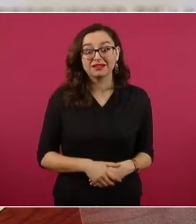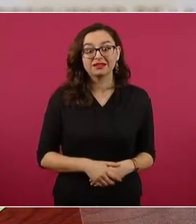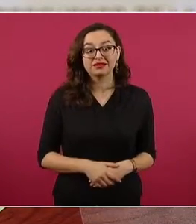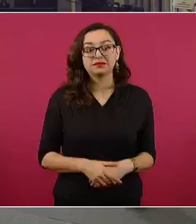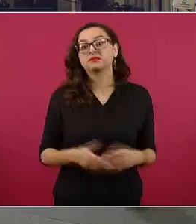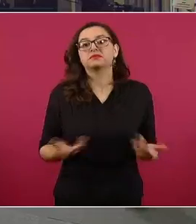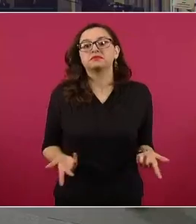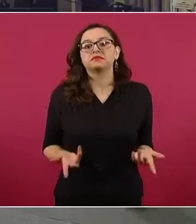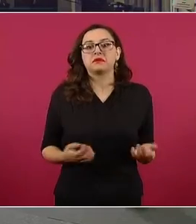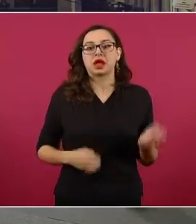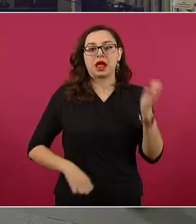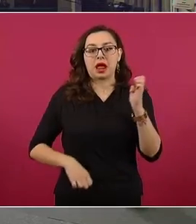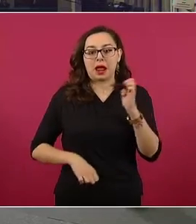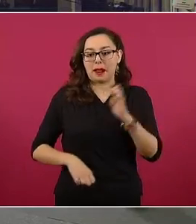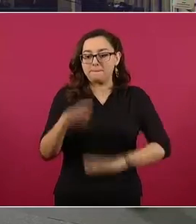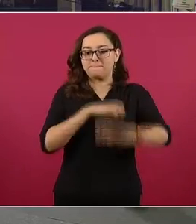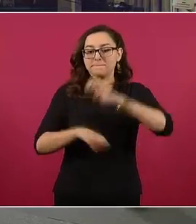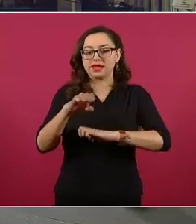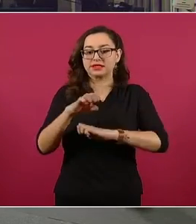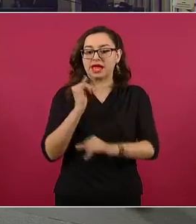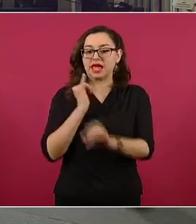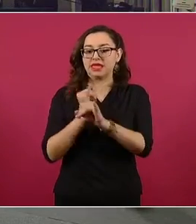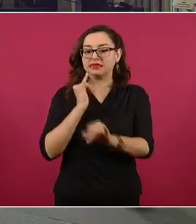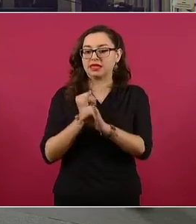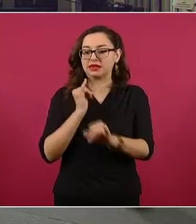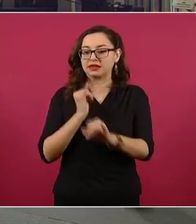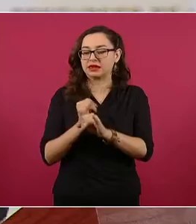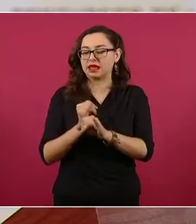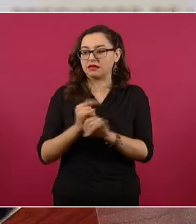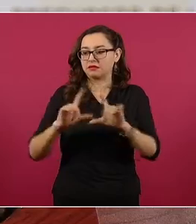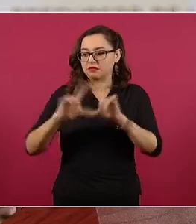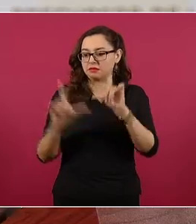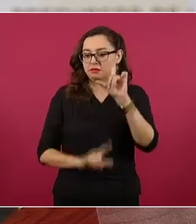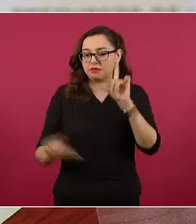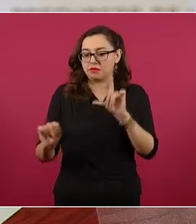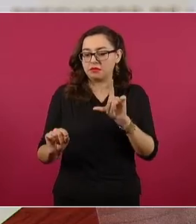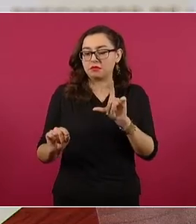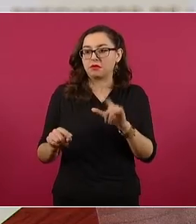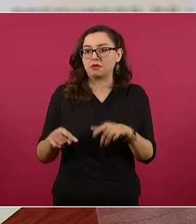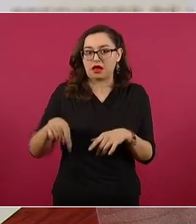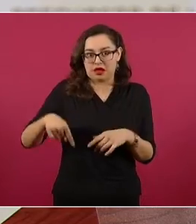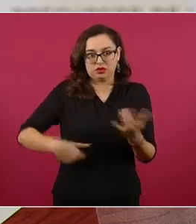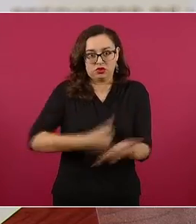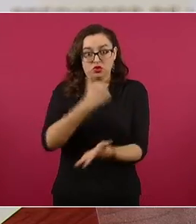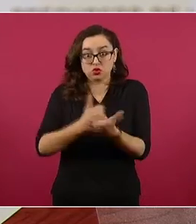no puede dar servicio de internet en la Ciudad de México, ni en ninguna ciudad,